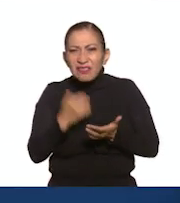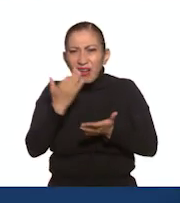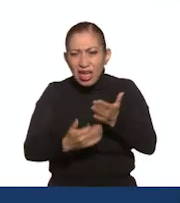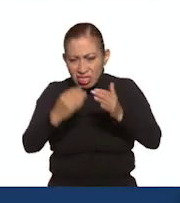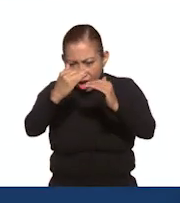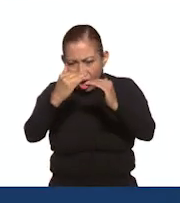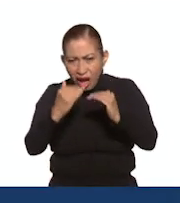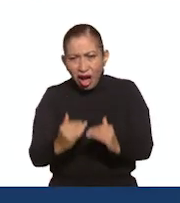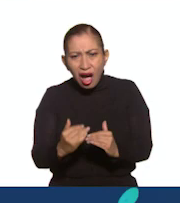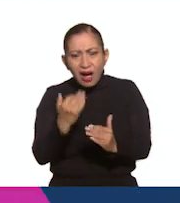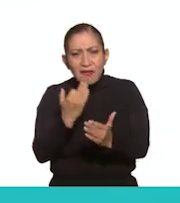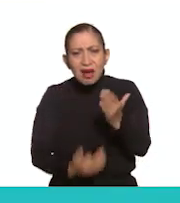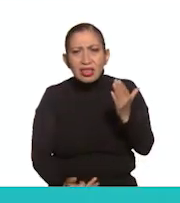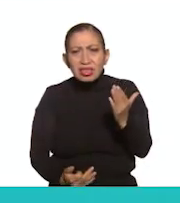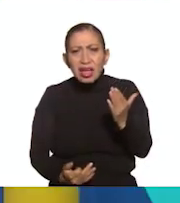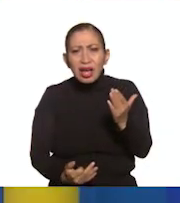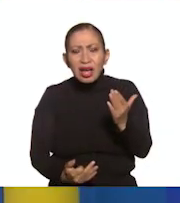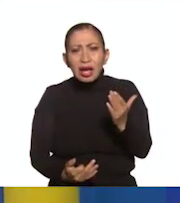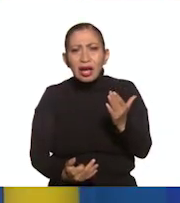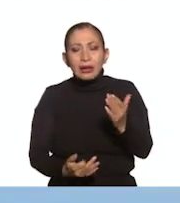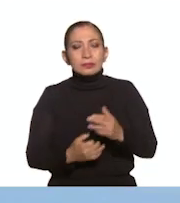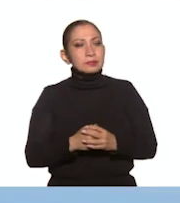seguirá? ¿Qué se te ocurre, Raulito?